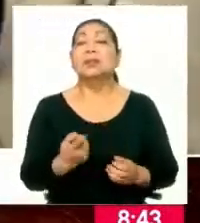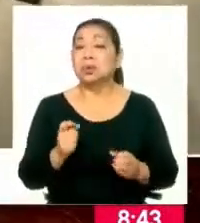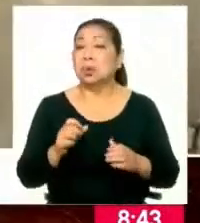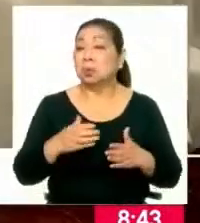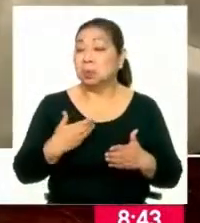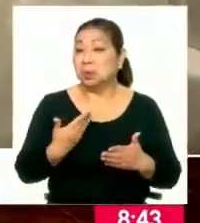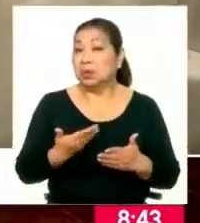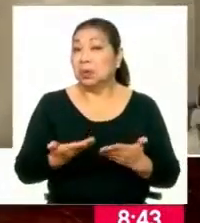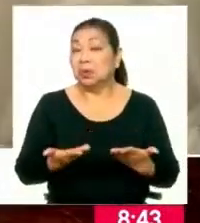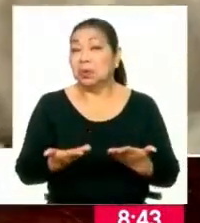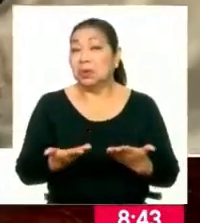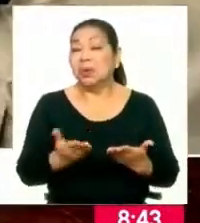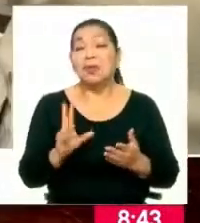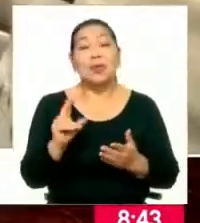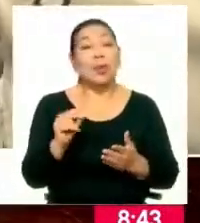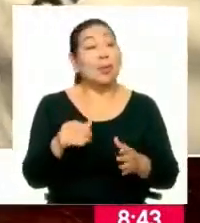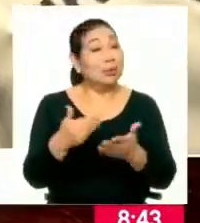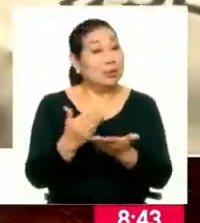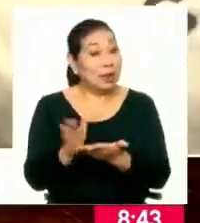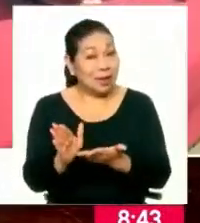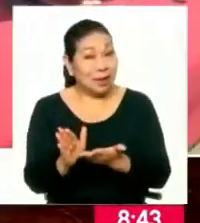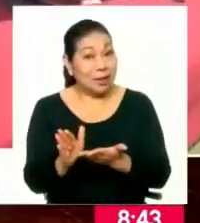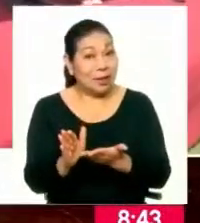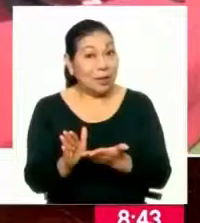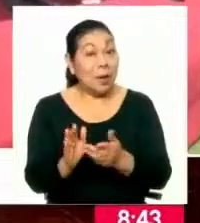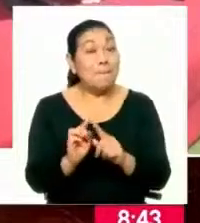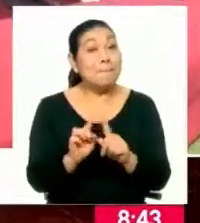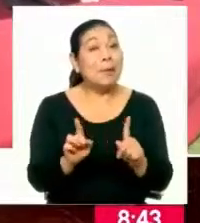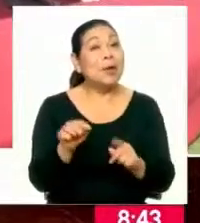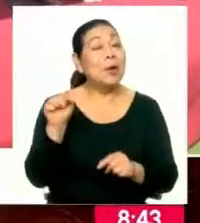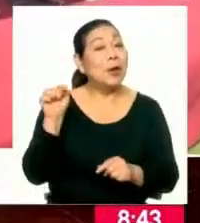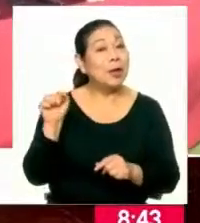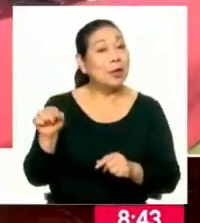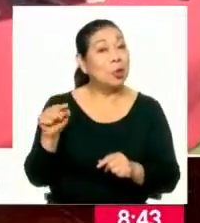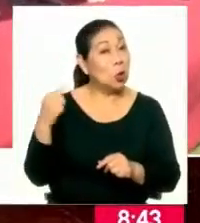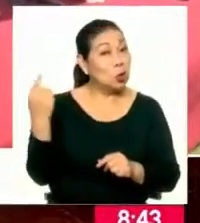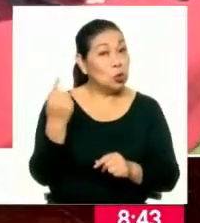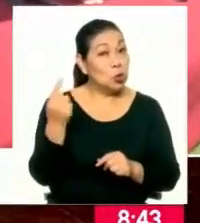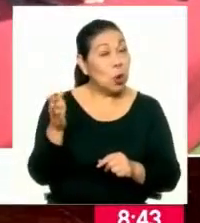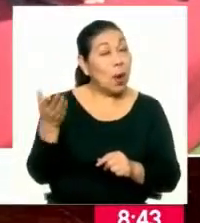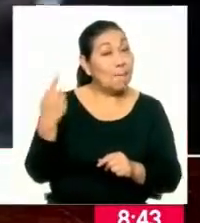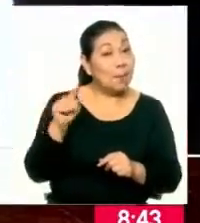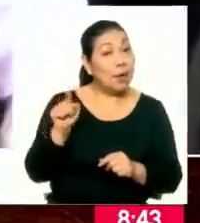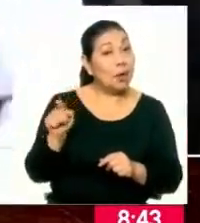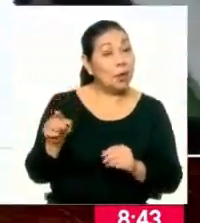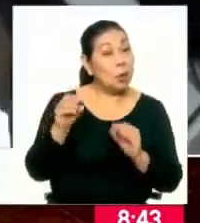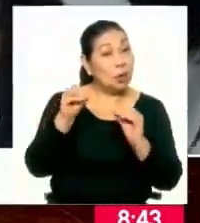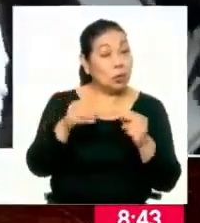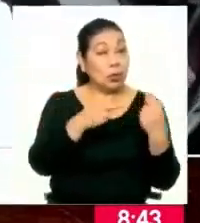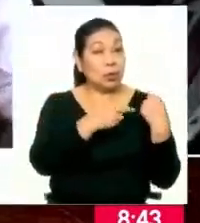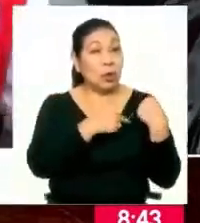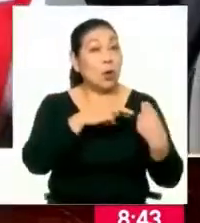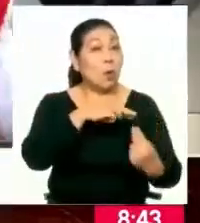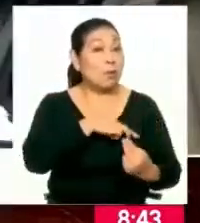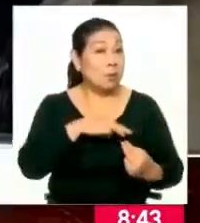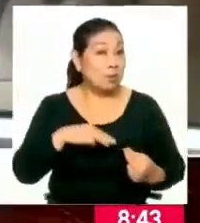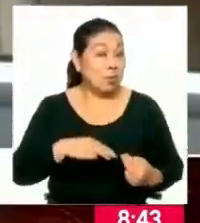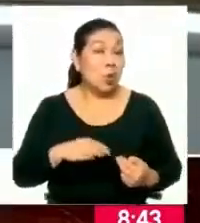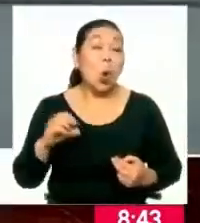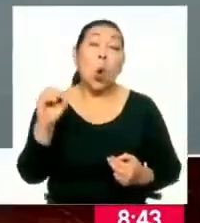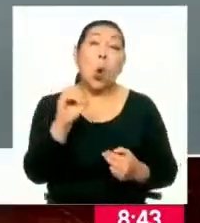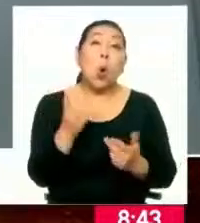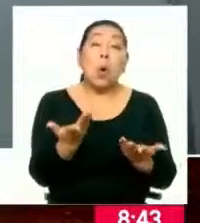puede devenir en una inhabilitación, pero claro. ¿Esa inhabilitación solo sería válida para cumplir su rol como ministra?